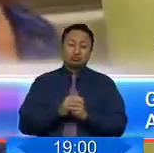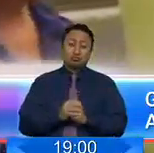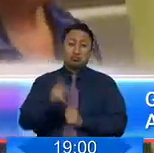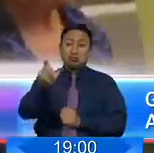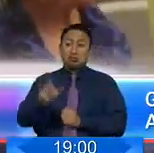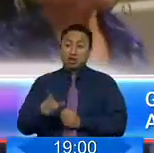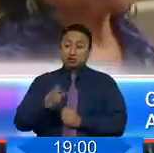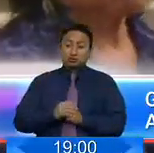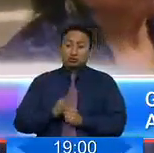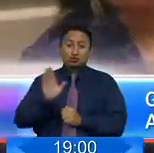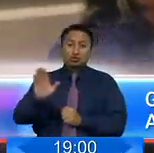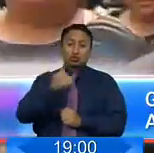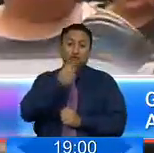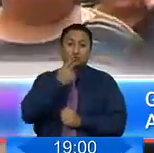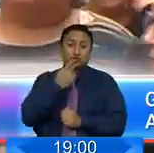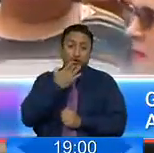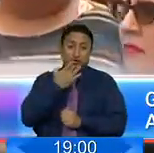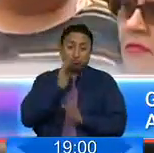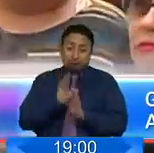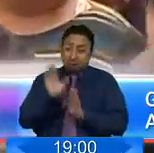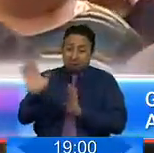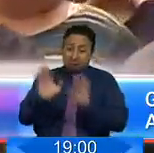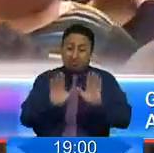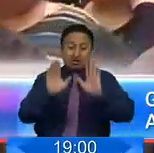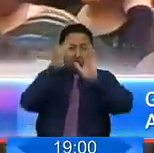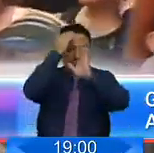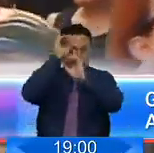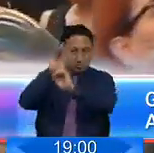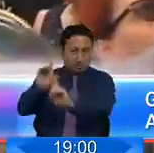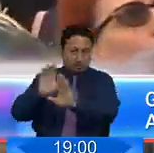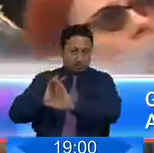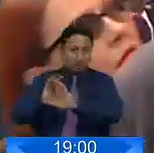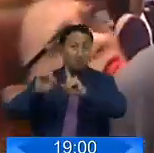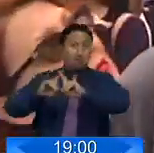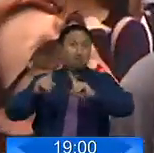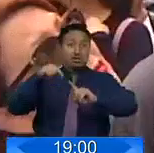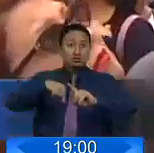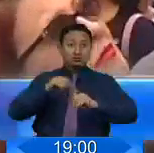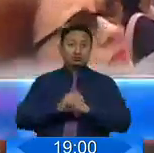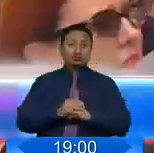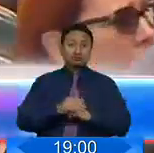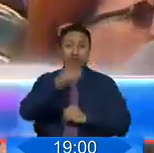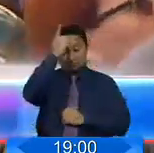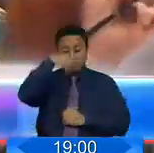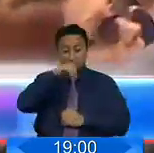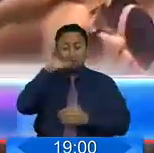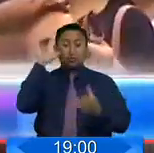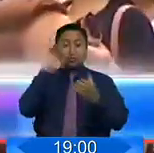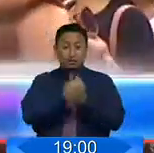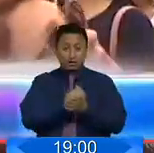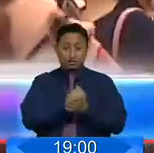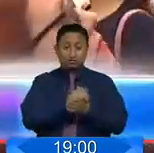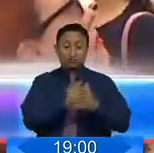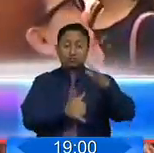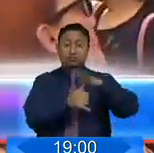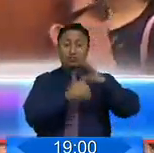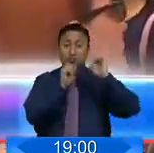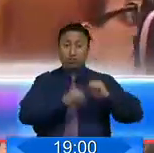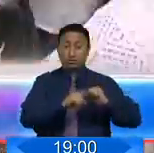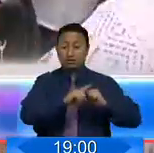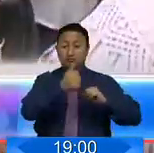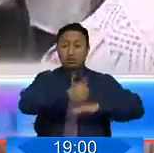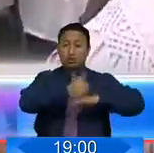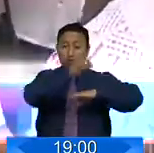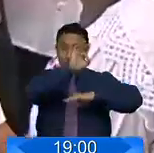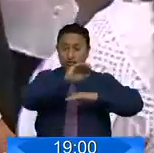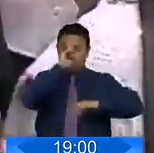tenga su preferencia sexual. Estamos en contra de la decisión que ha tomado el Tribunal Constitucional. Que